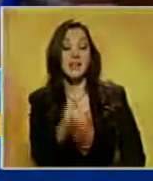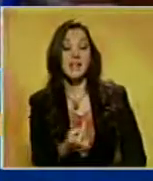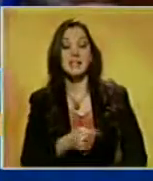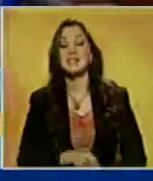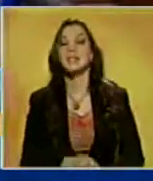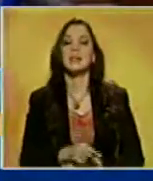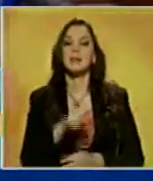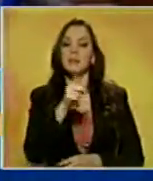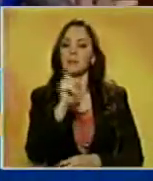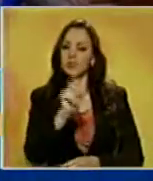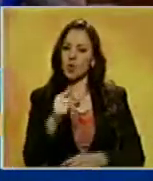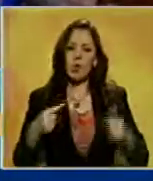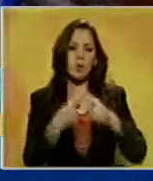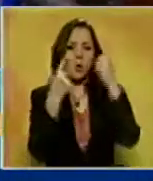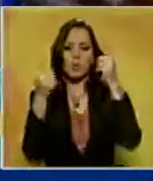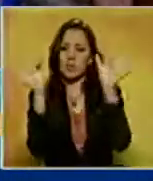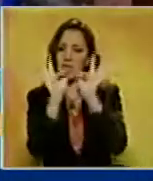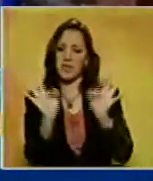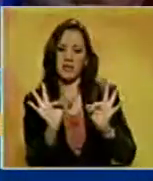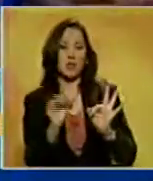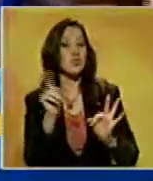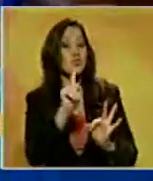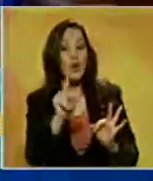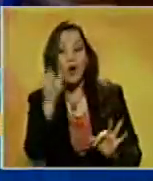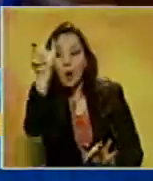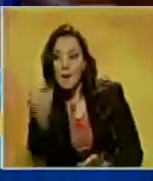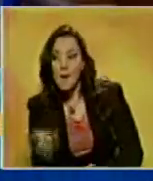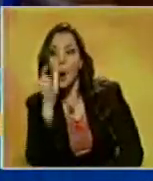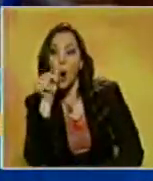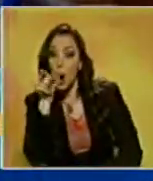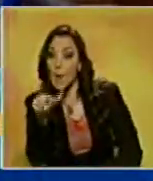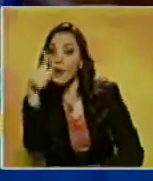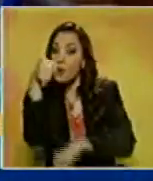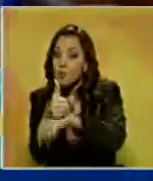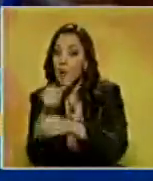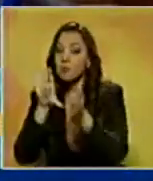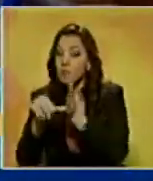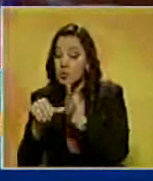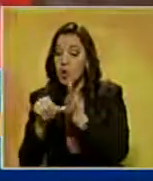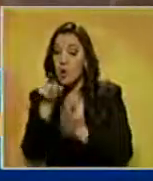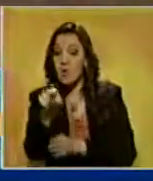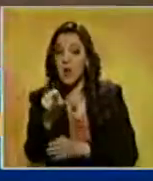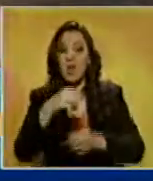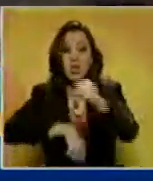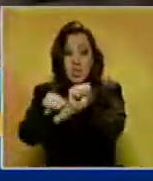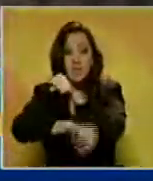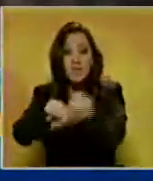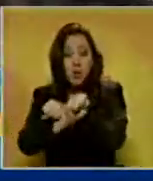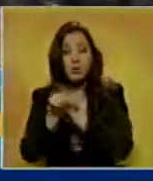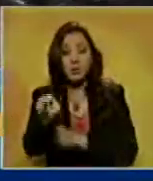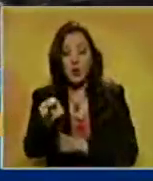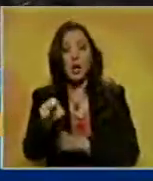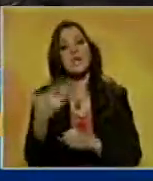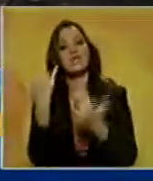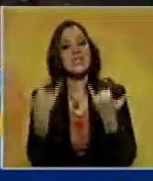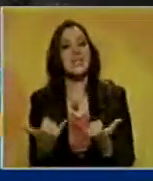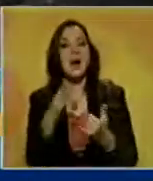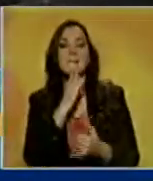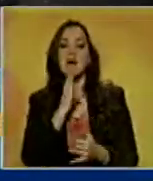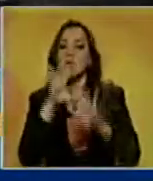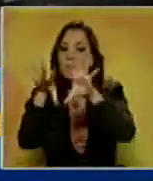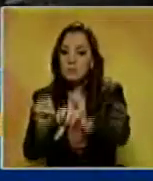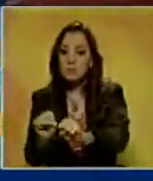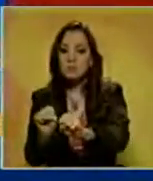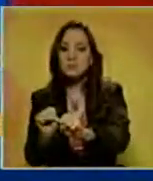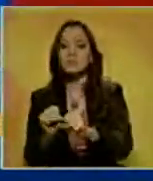no es contra la federación sino contra el ex dirigente del balompié nacional asimismo la fiscal informó que en el allanamiento realizado en la